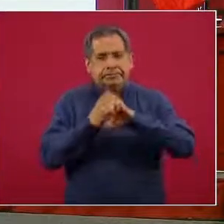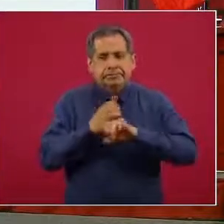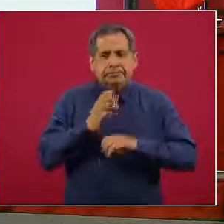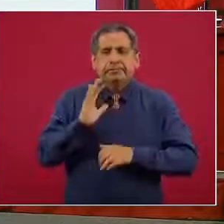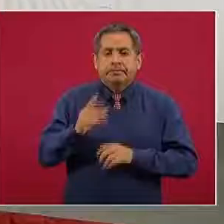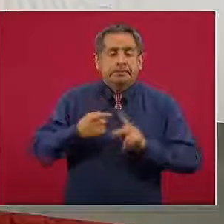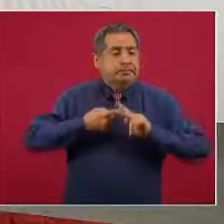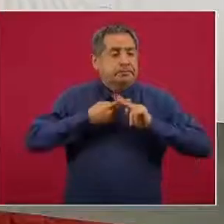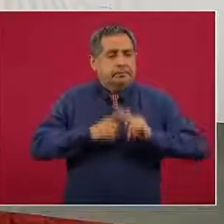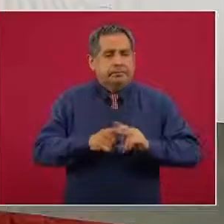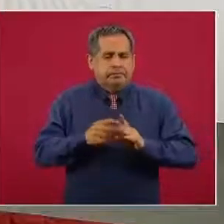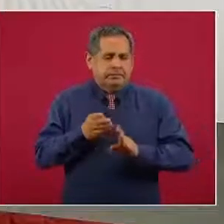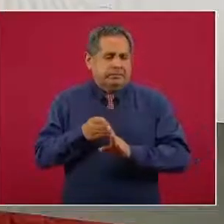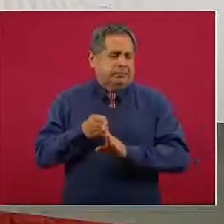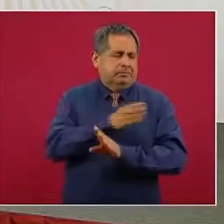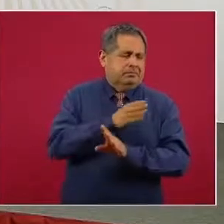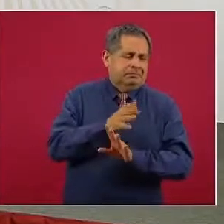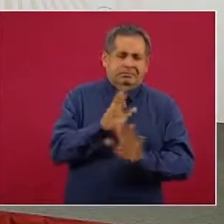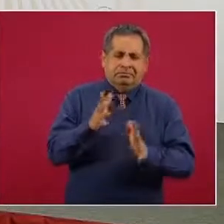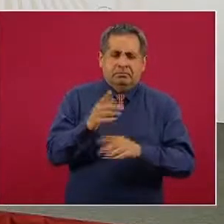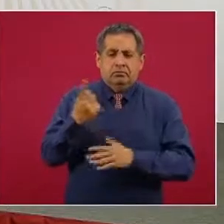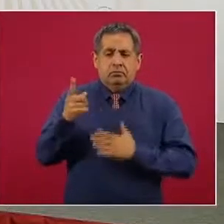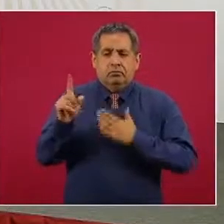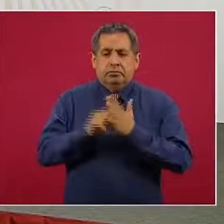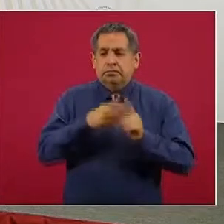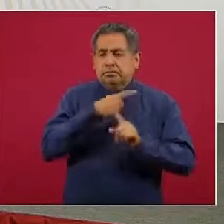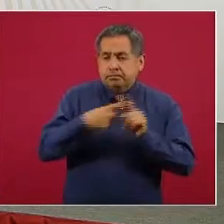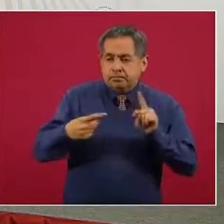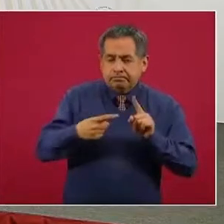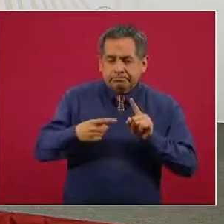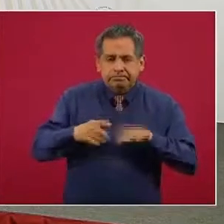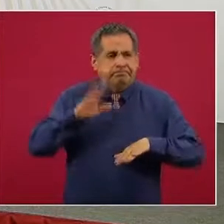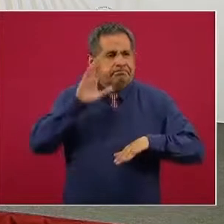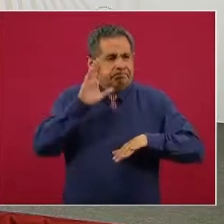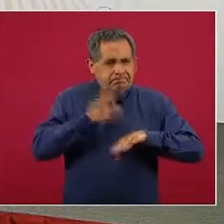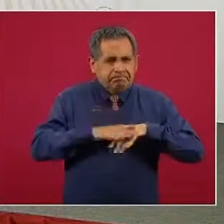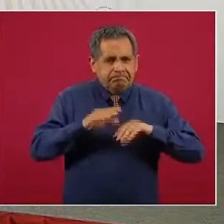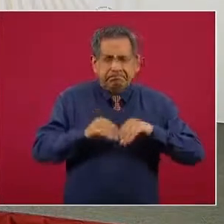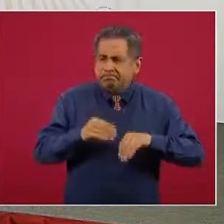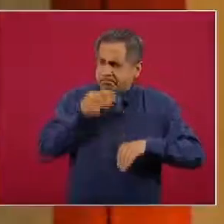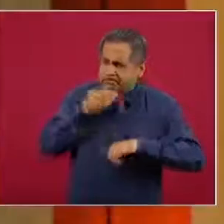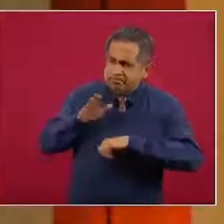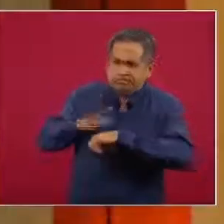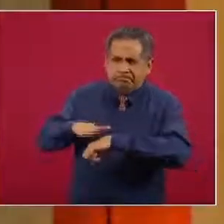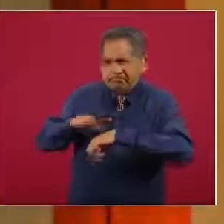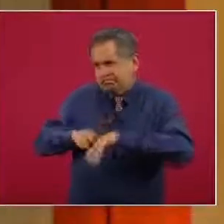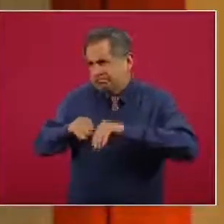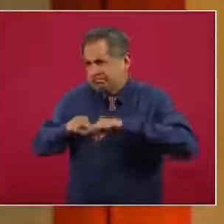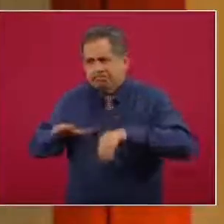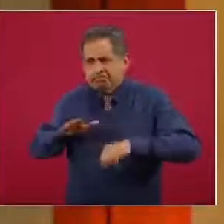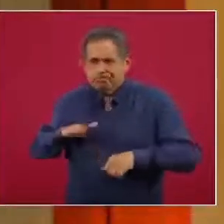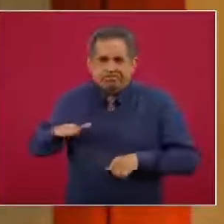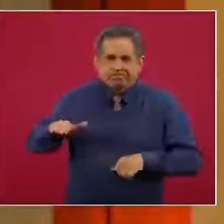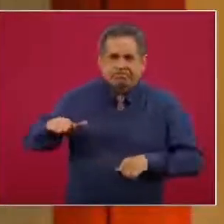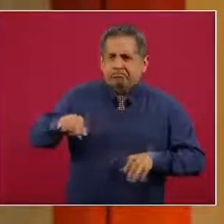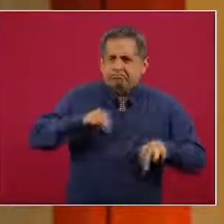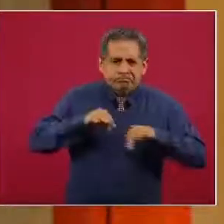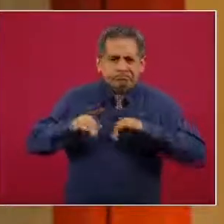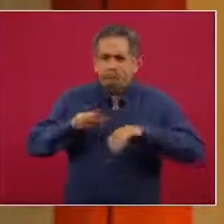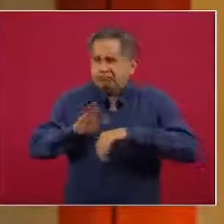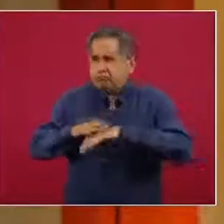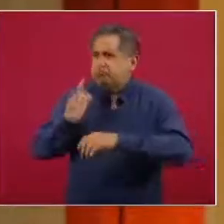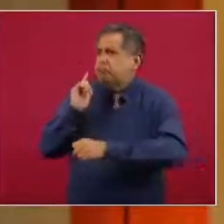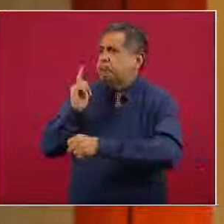empezaron a trabajar desde hace cerca de mes y medio en hacer mucho más consistente y extensiva sus actividades